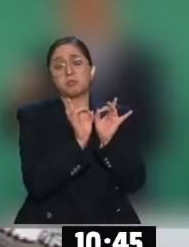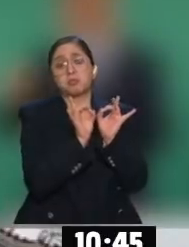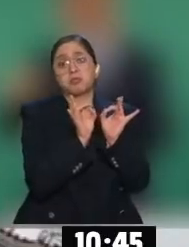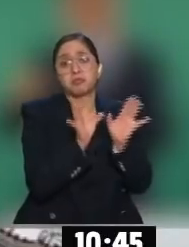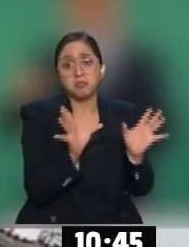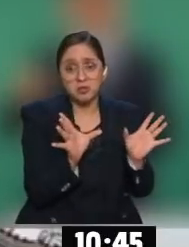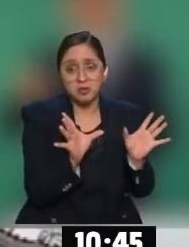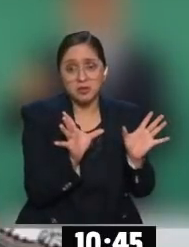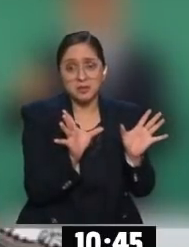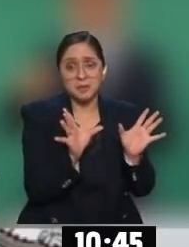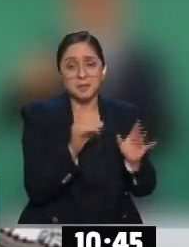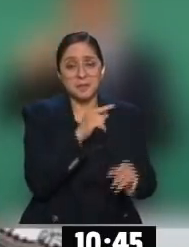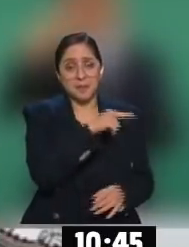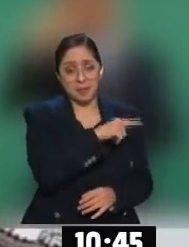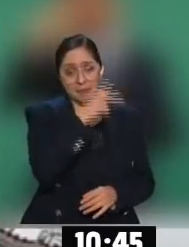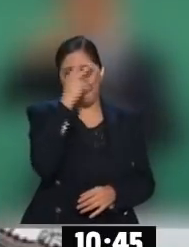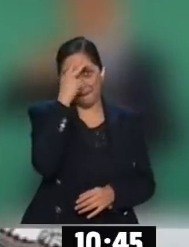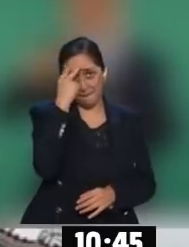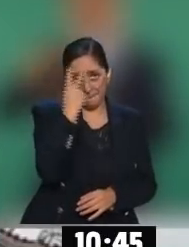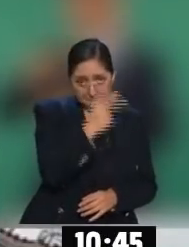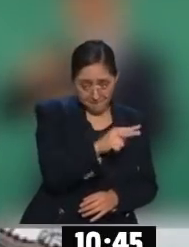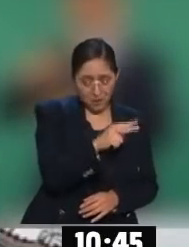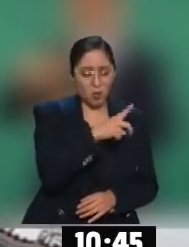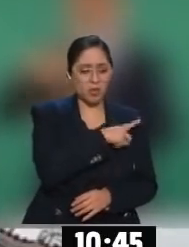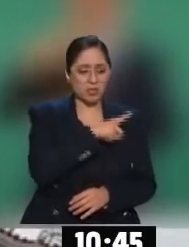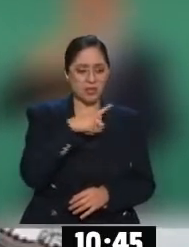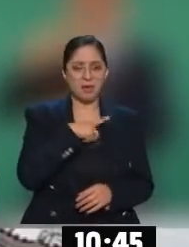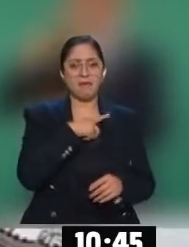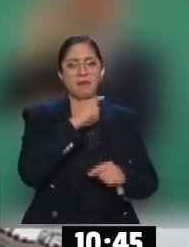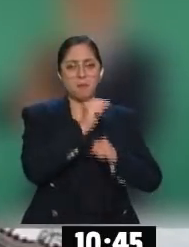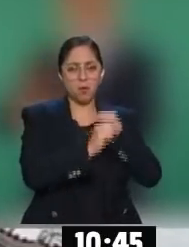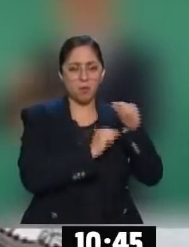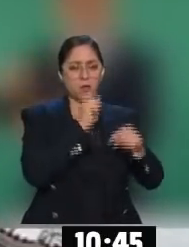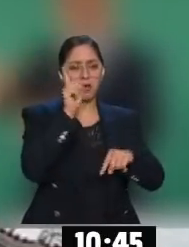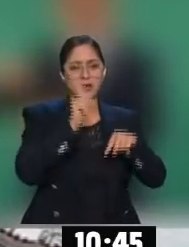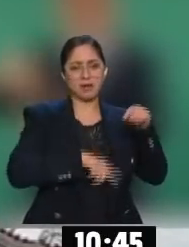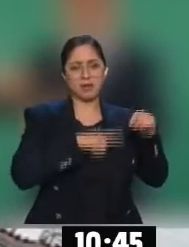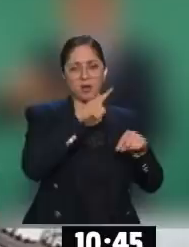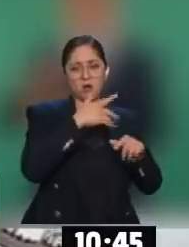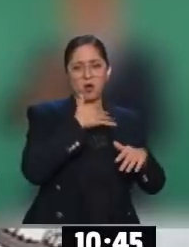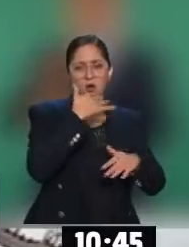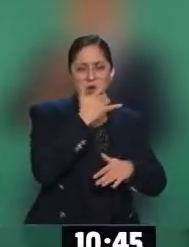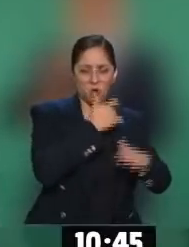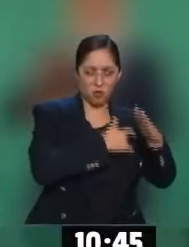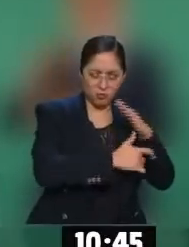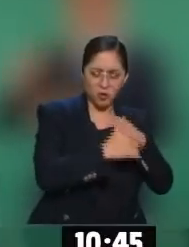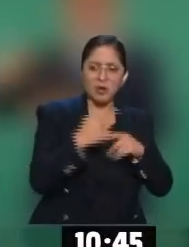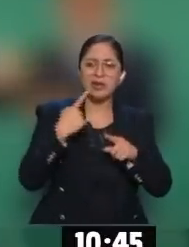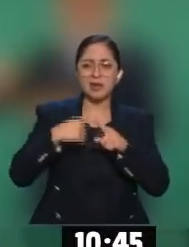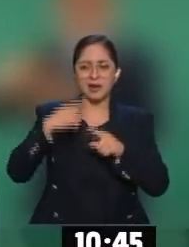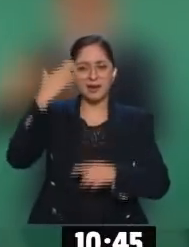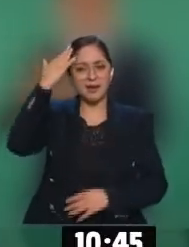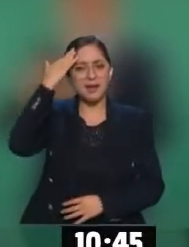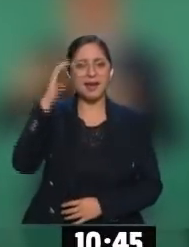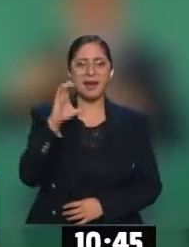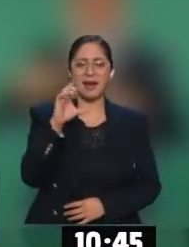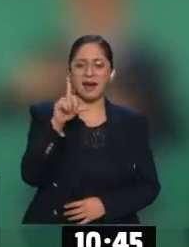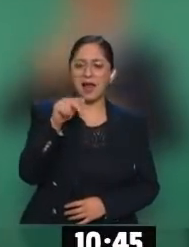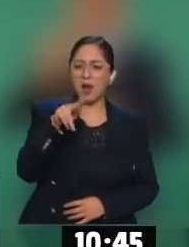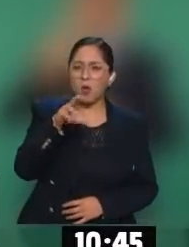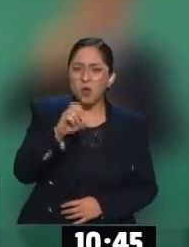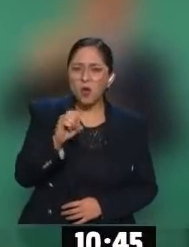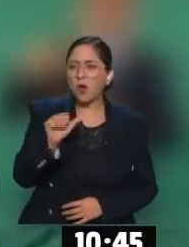México a favor de la corrupción, de Claudio y de todos estos